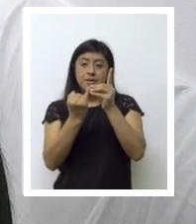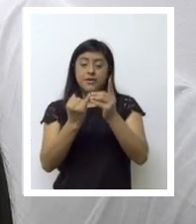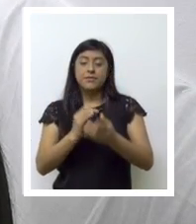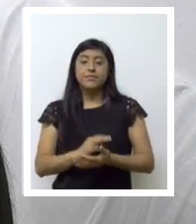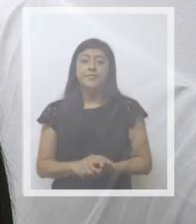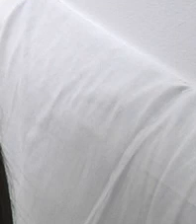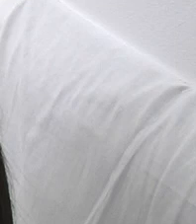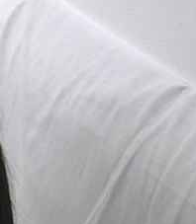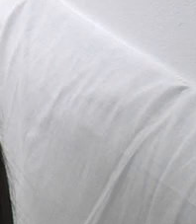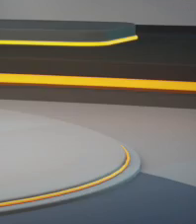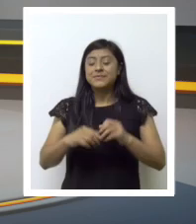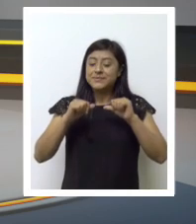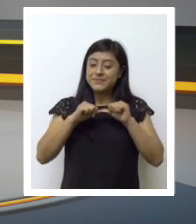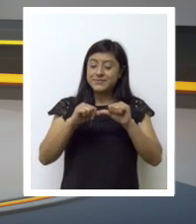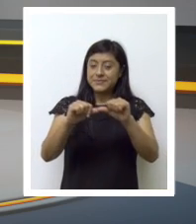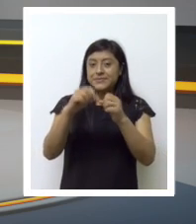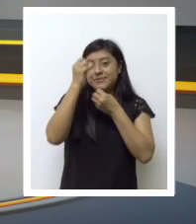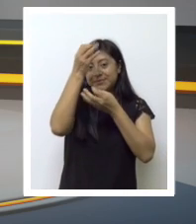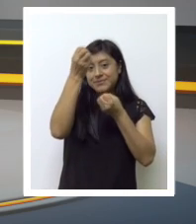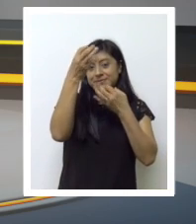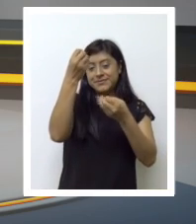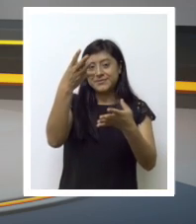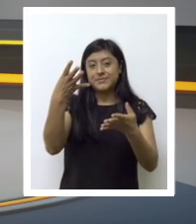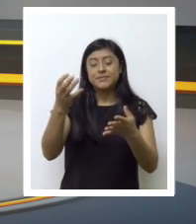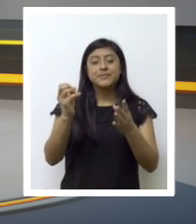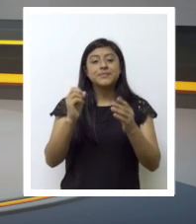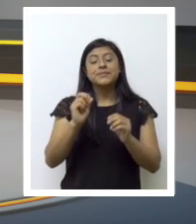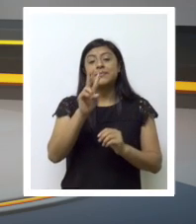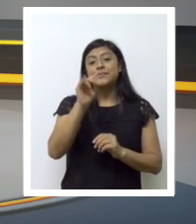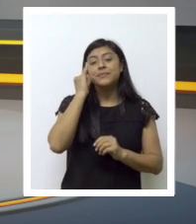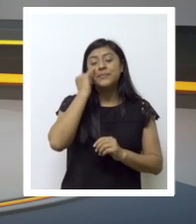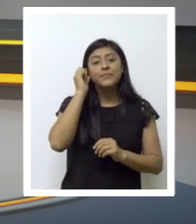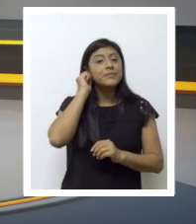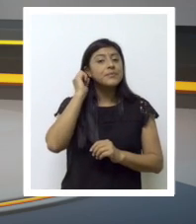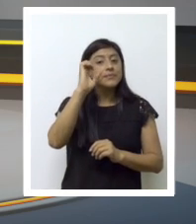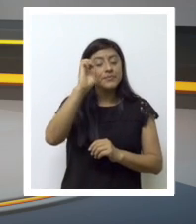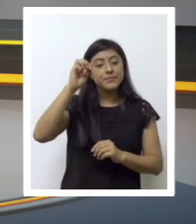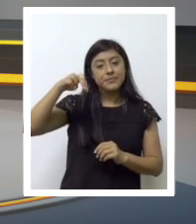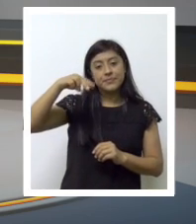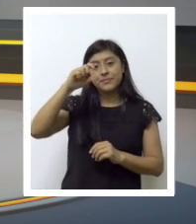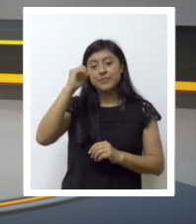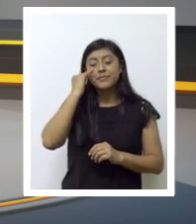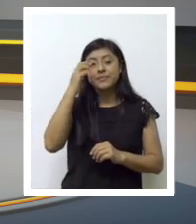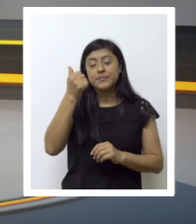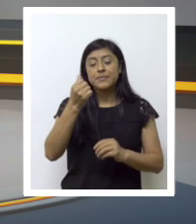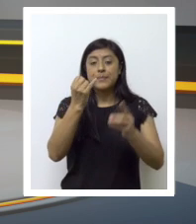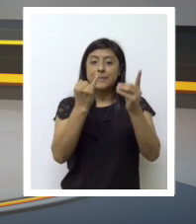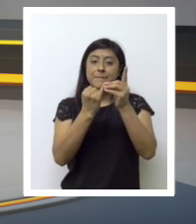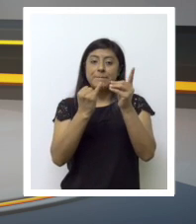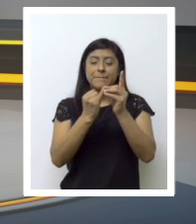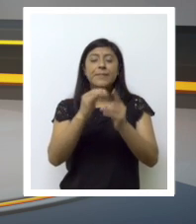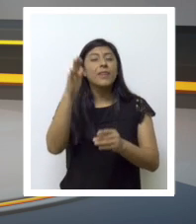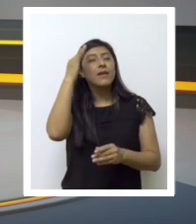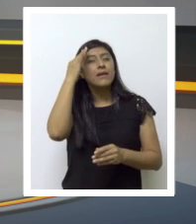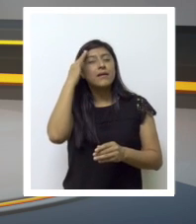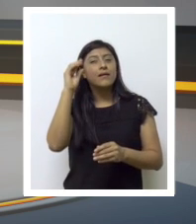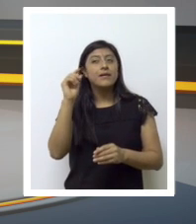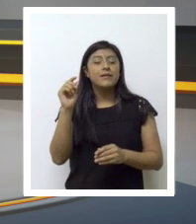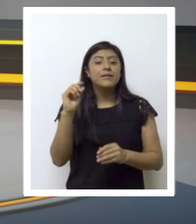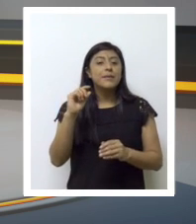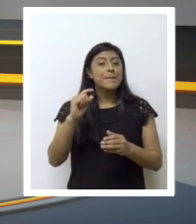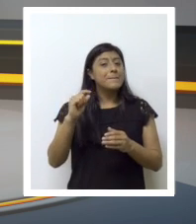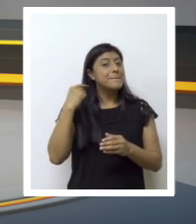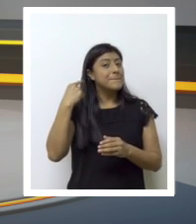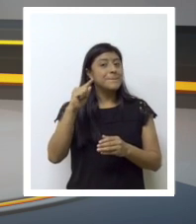entrega. Y continuando con la información respecto a la vigencia de los DPI, ¿sabe usted para quiénes no vence? Todos